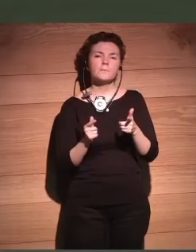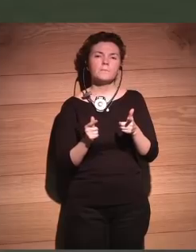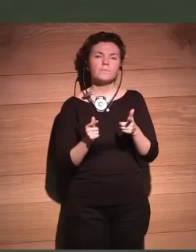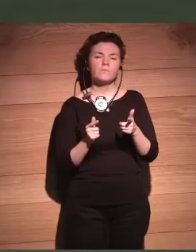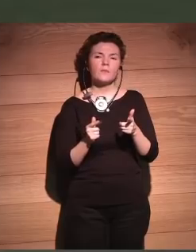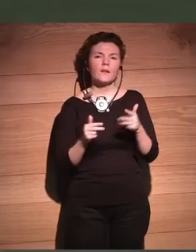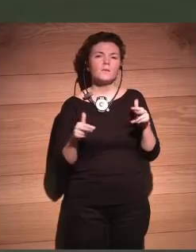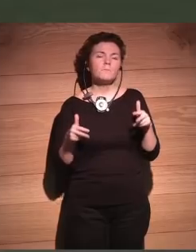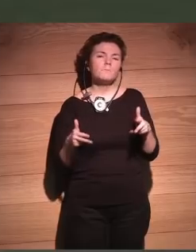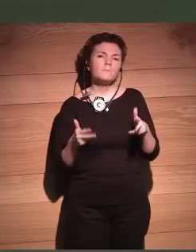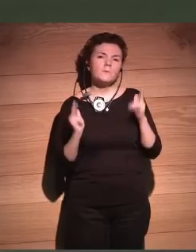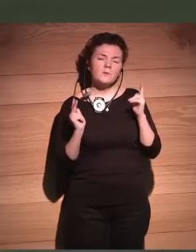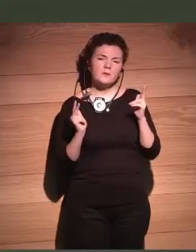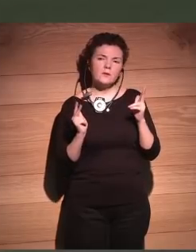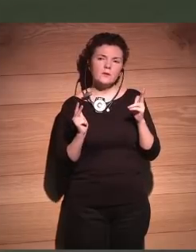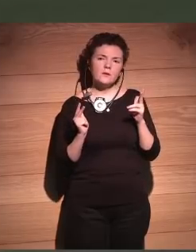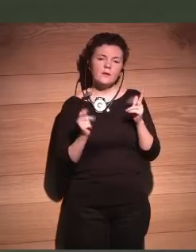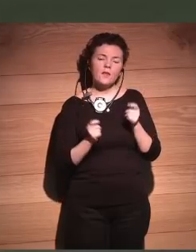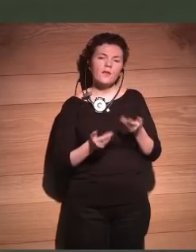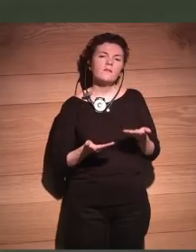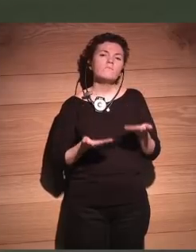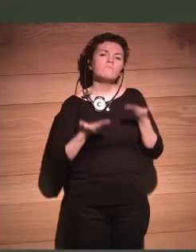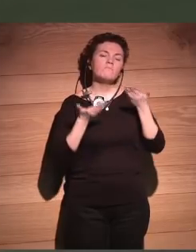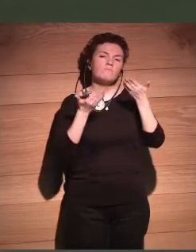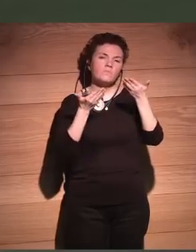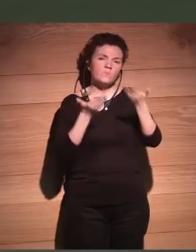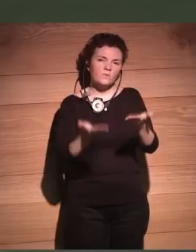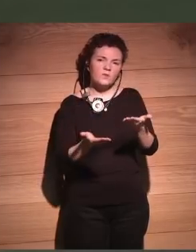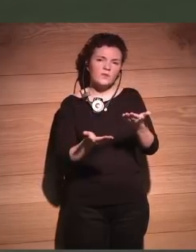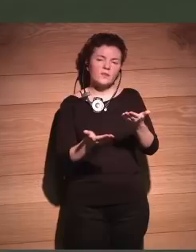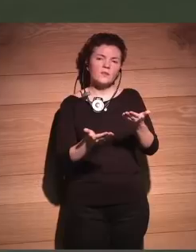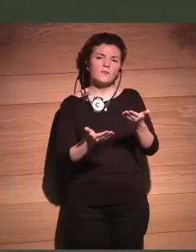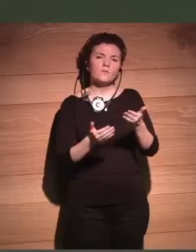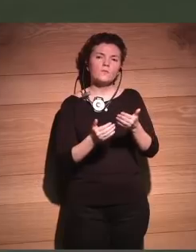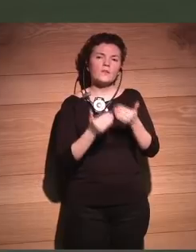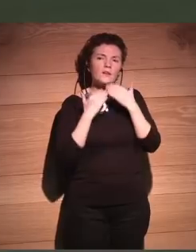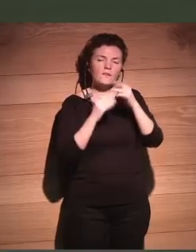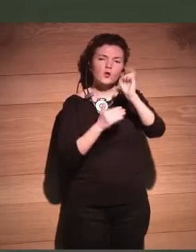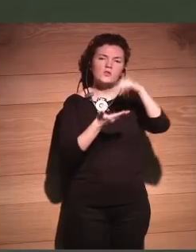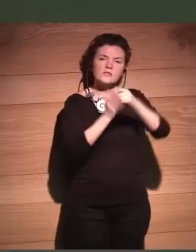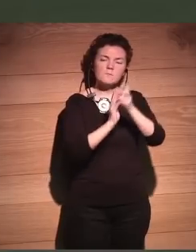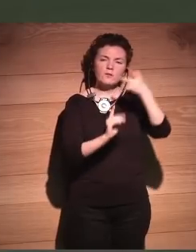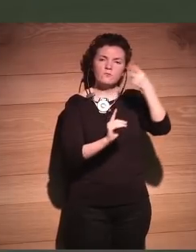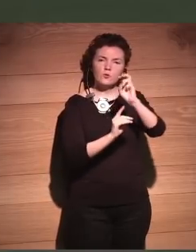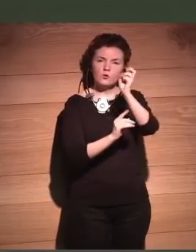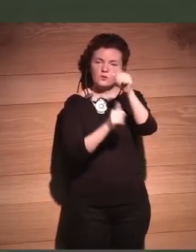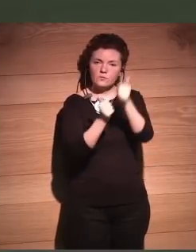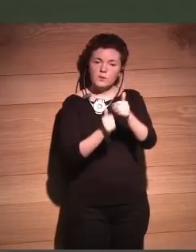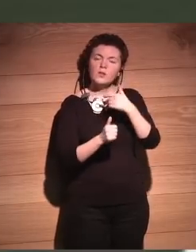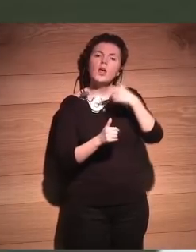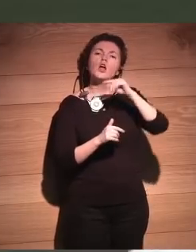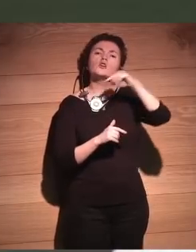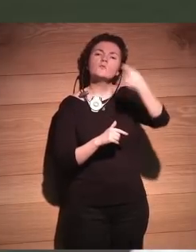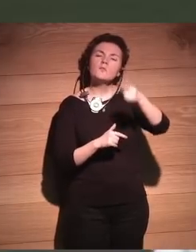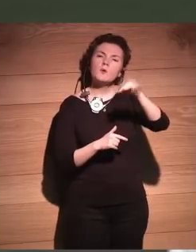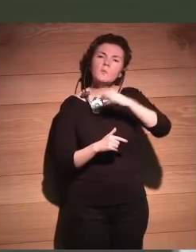que también permiten aportar este vector a través de otros sistemas. Entonces, esto tiene consecuencias en el